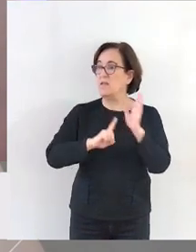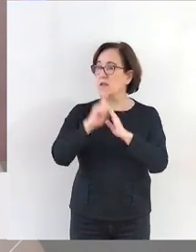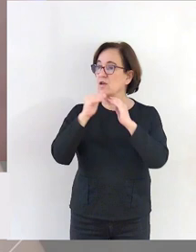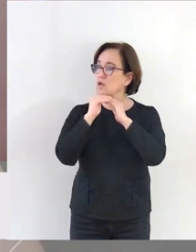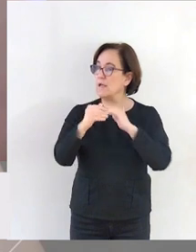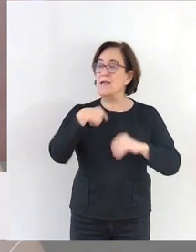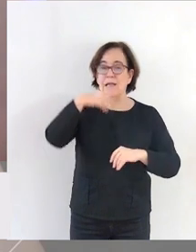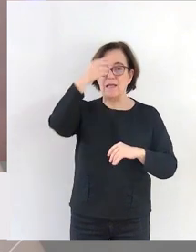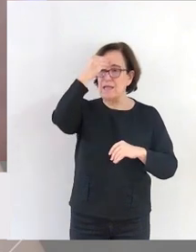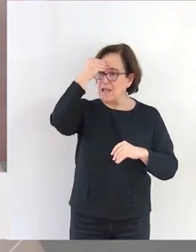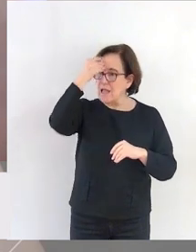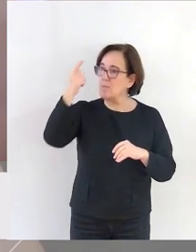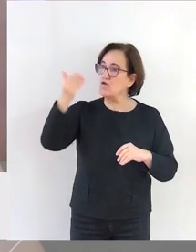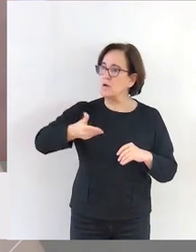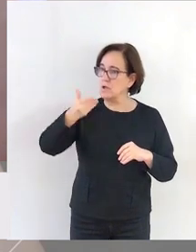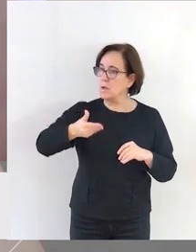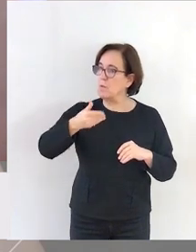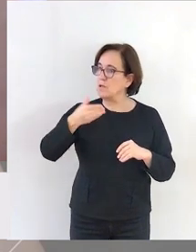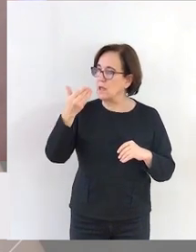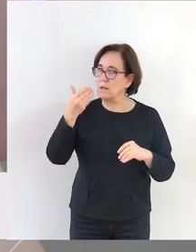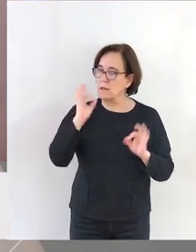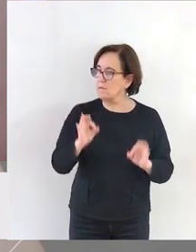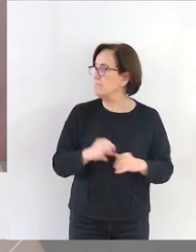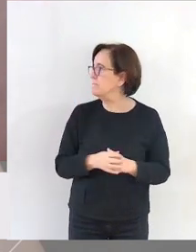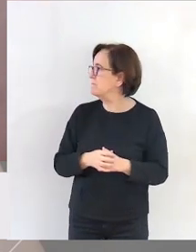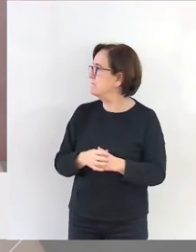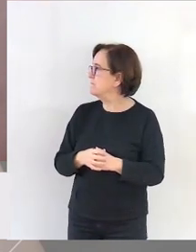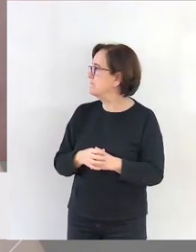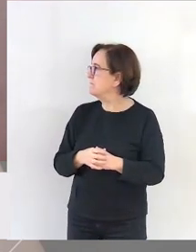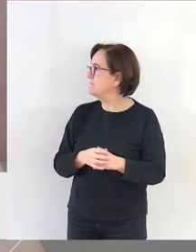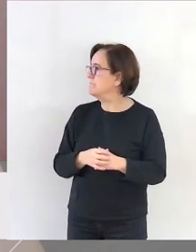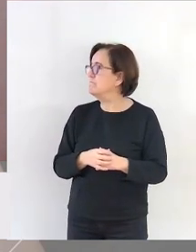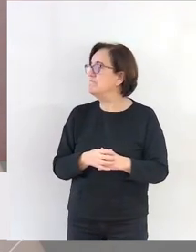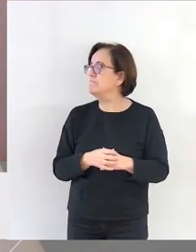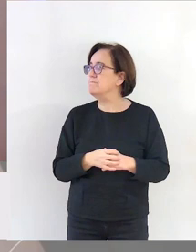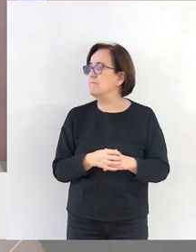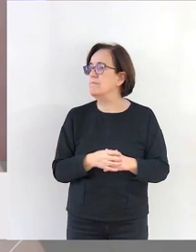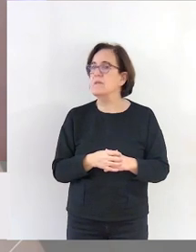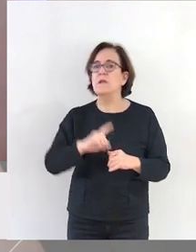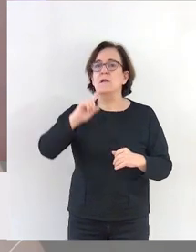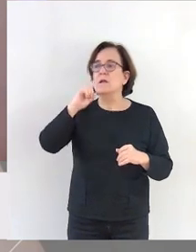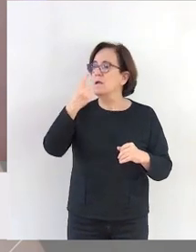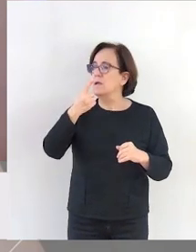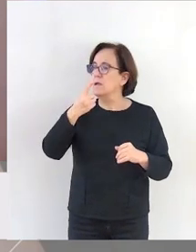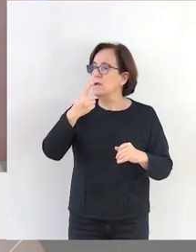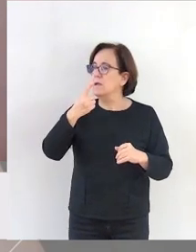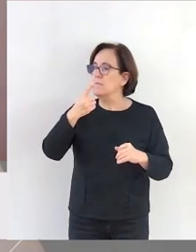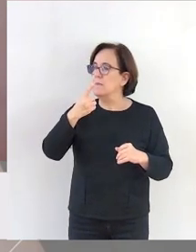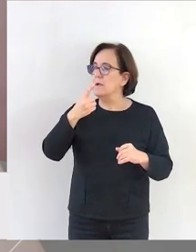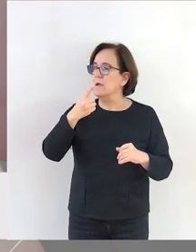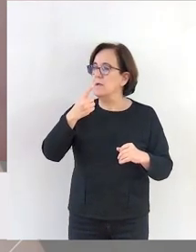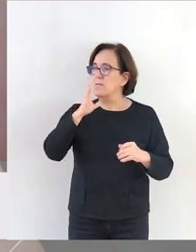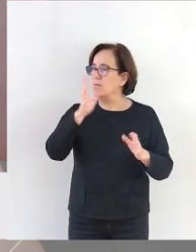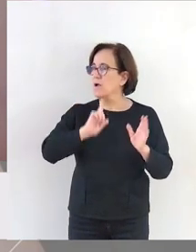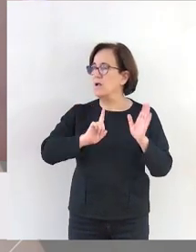y creemos en lo importantes que son lo primero que habría que decir es que eh y voy a llegar al